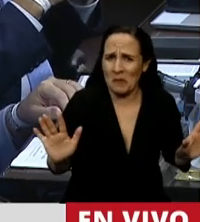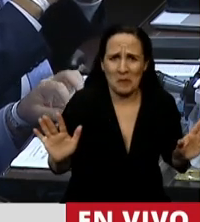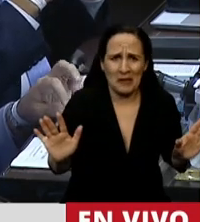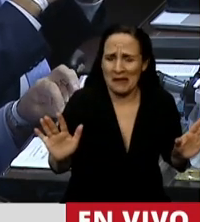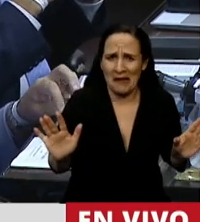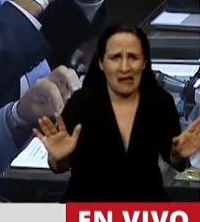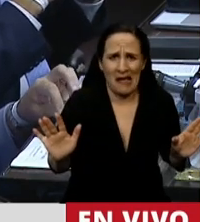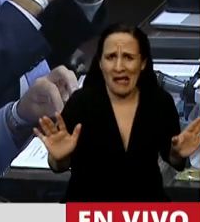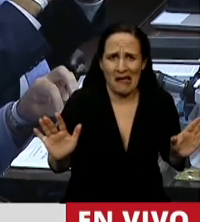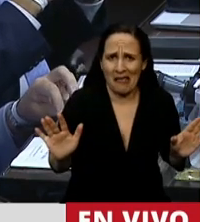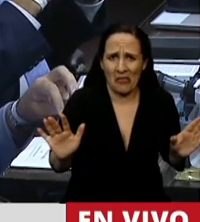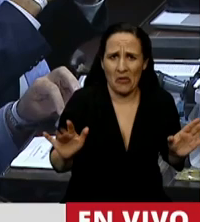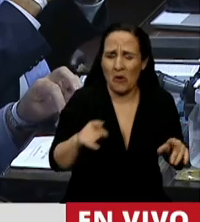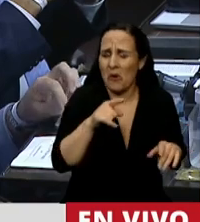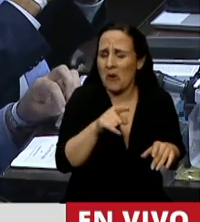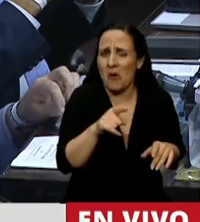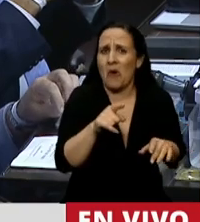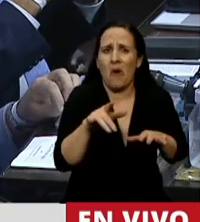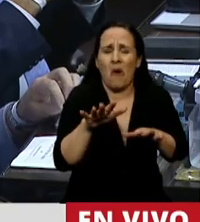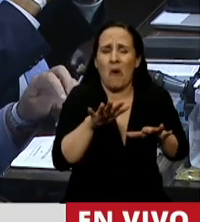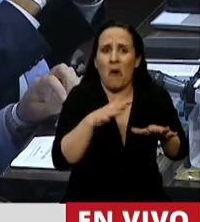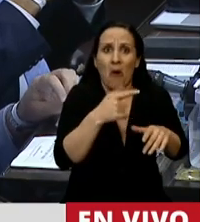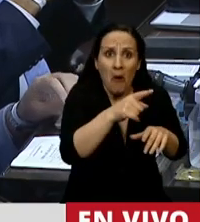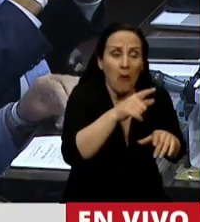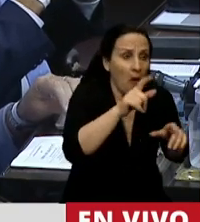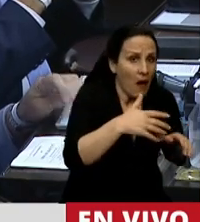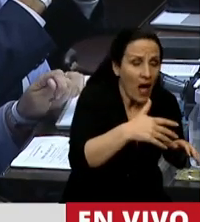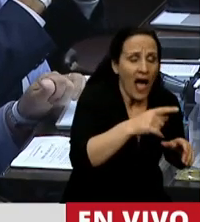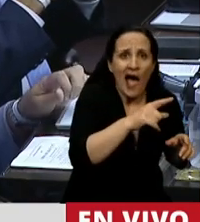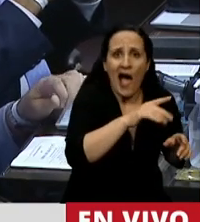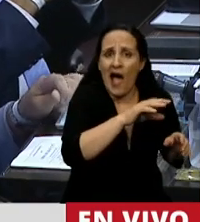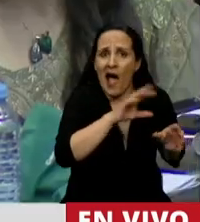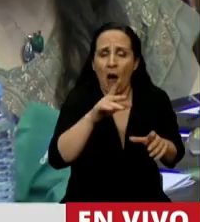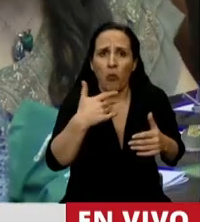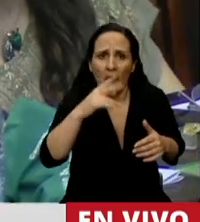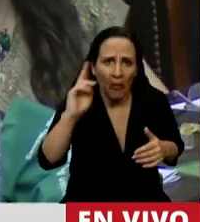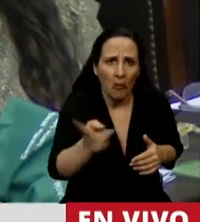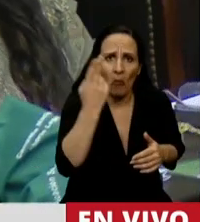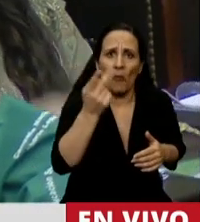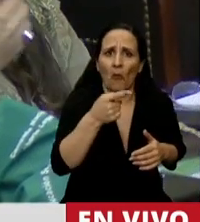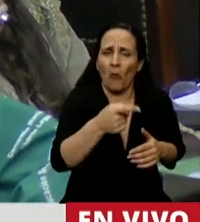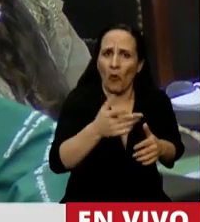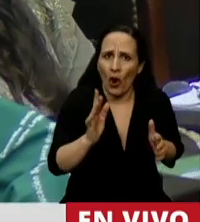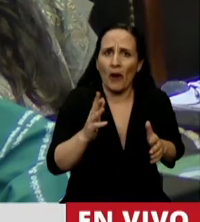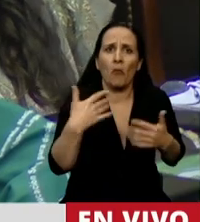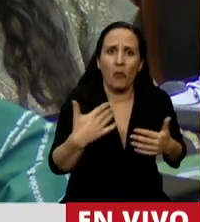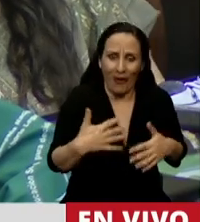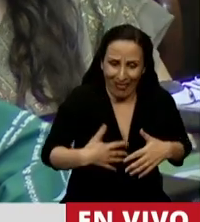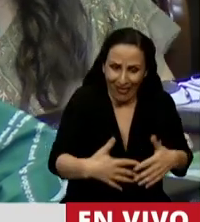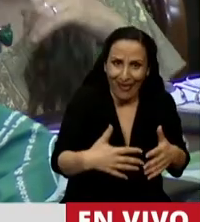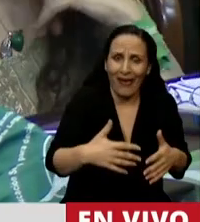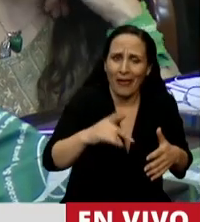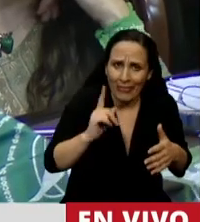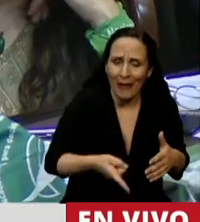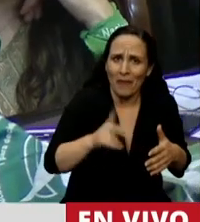realmente graves, graves probabilidades de perder su vida y a ese niño por nacer